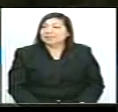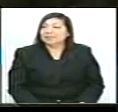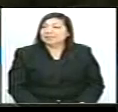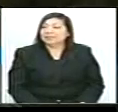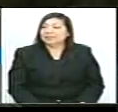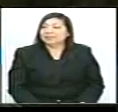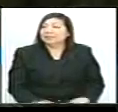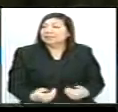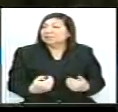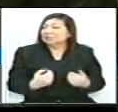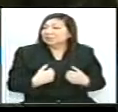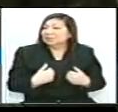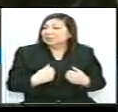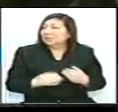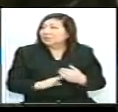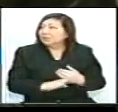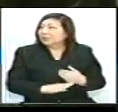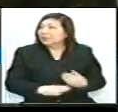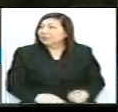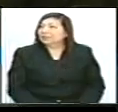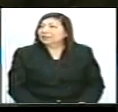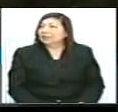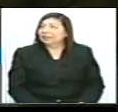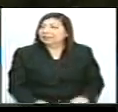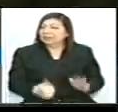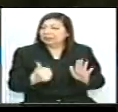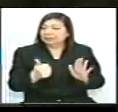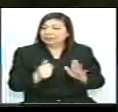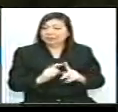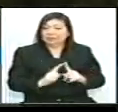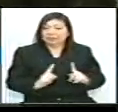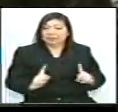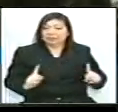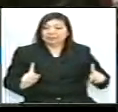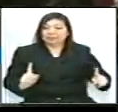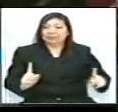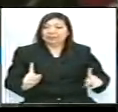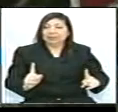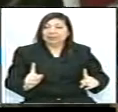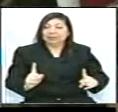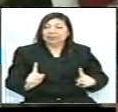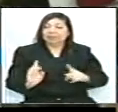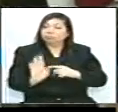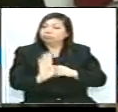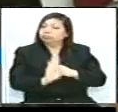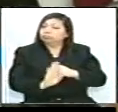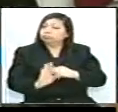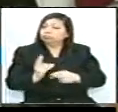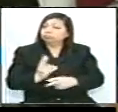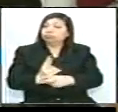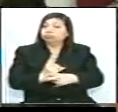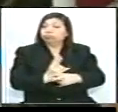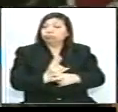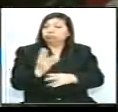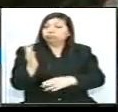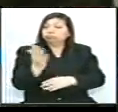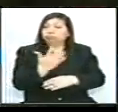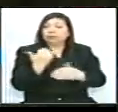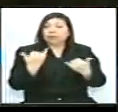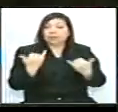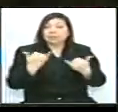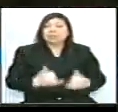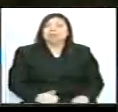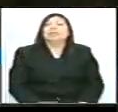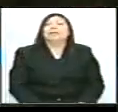tiene básicamente 6 áreas de reservas naturales protegidas. Dentro de